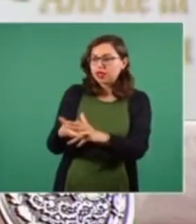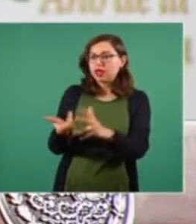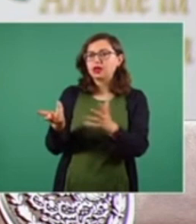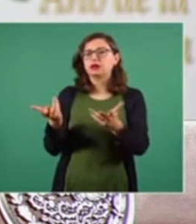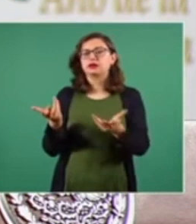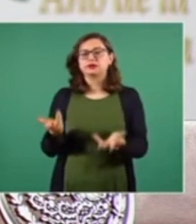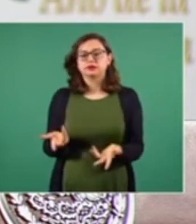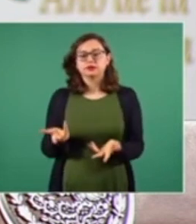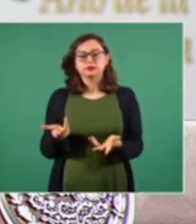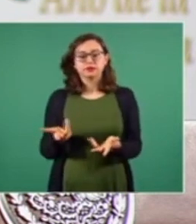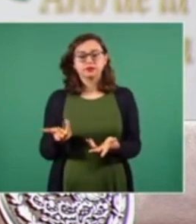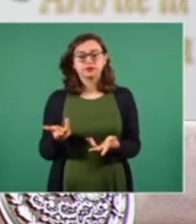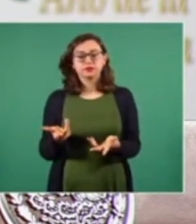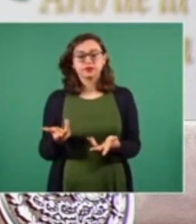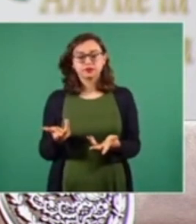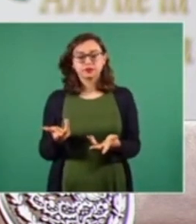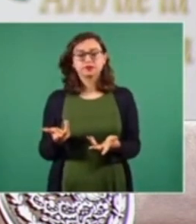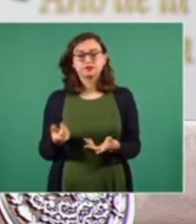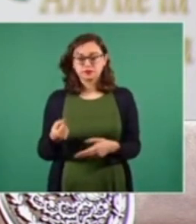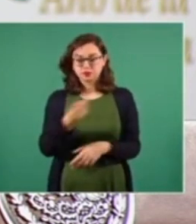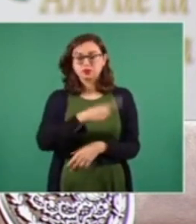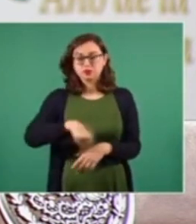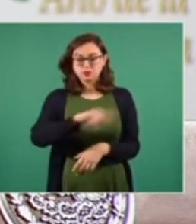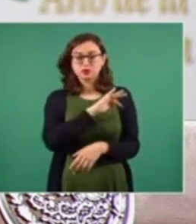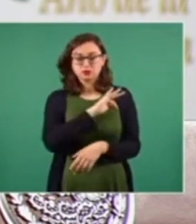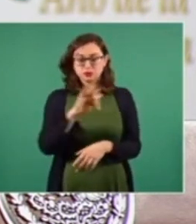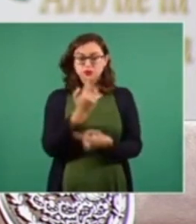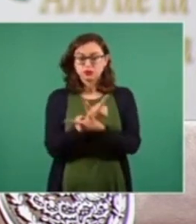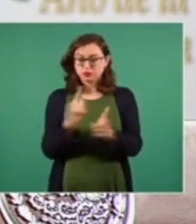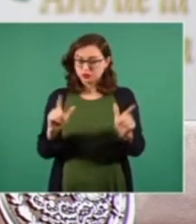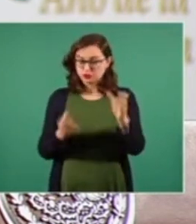van a ser liberados.